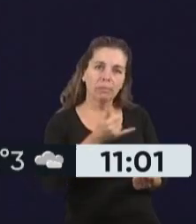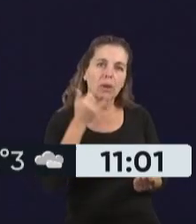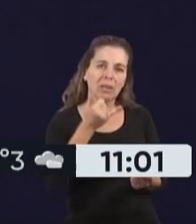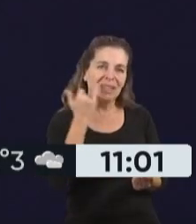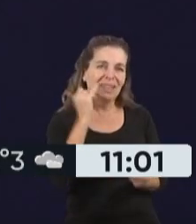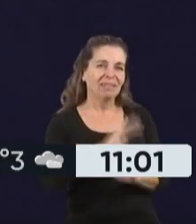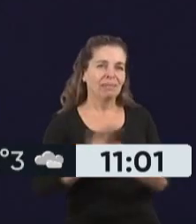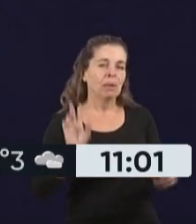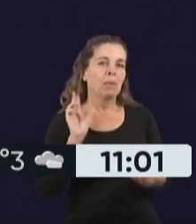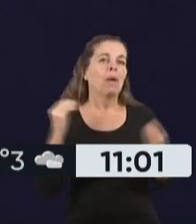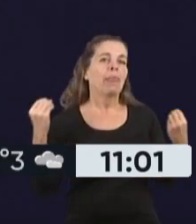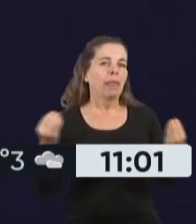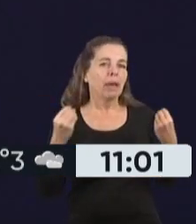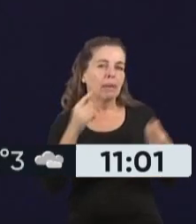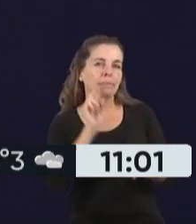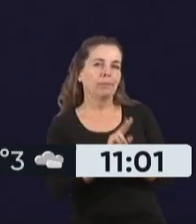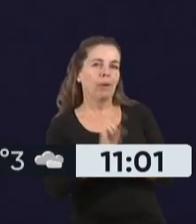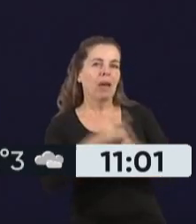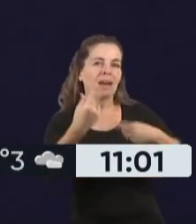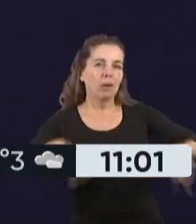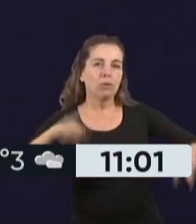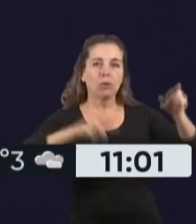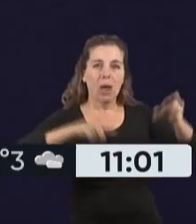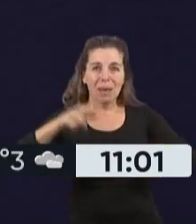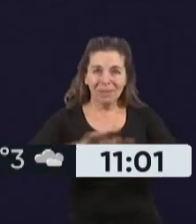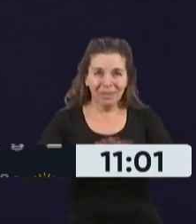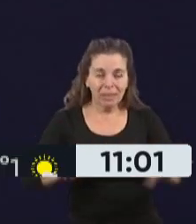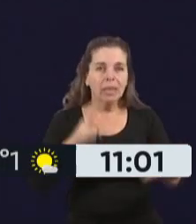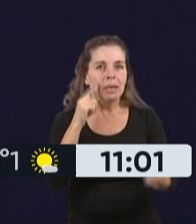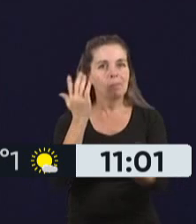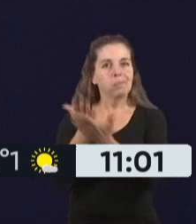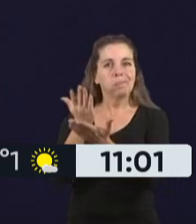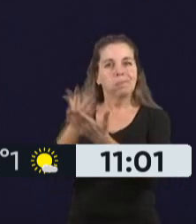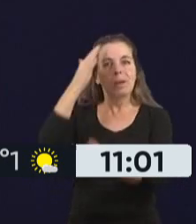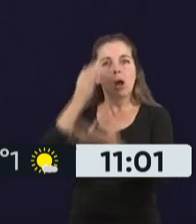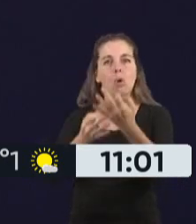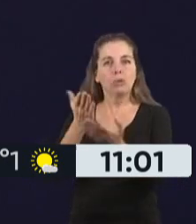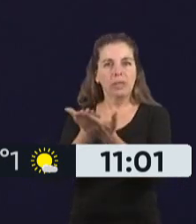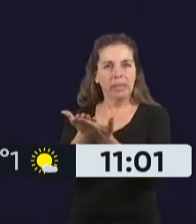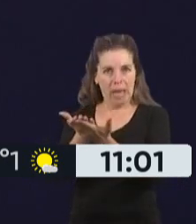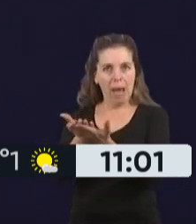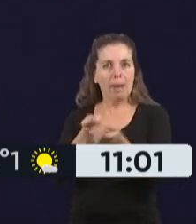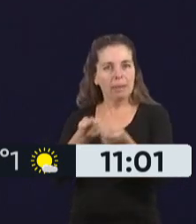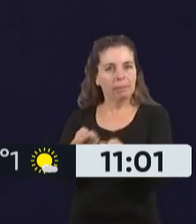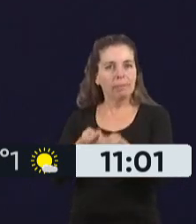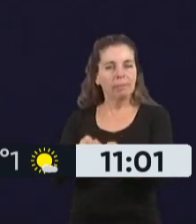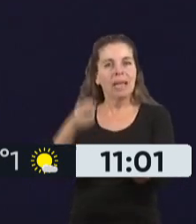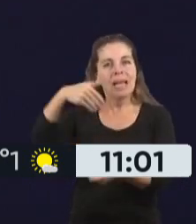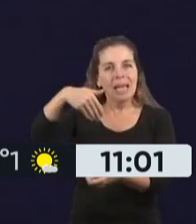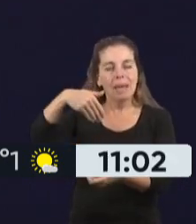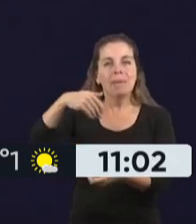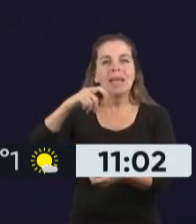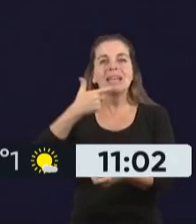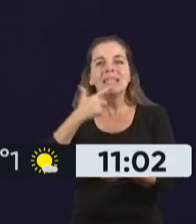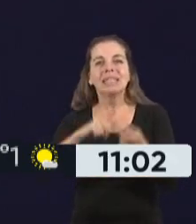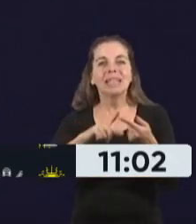de cuidar los recursos de los ciudadanos, hizo su presentación a la justicia para intimar al MST, al